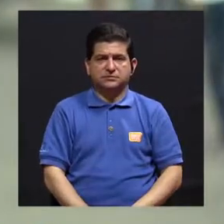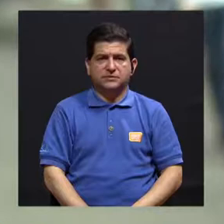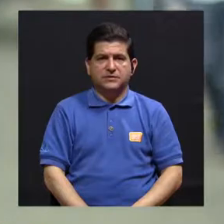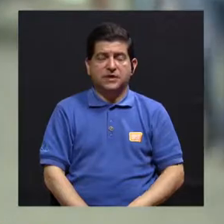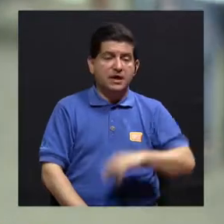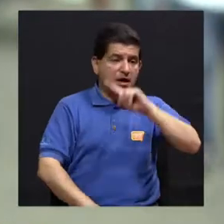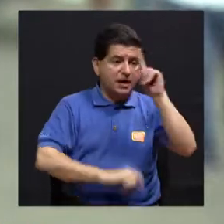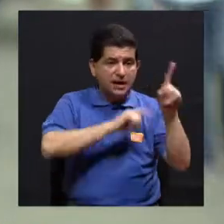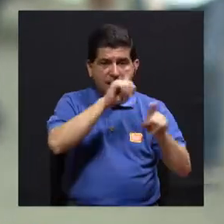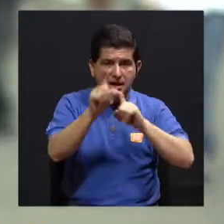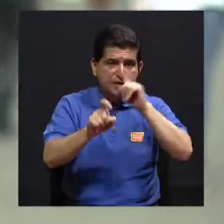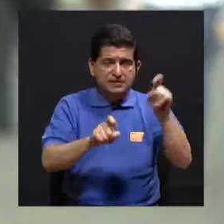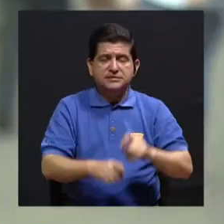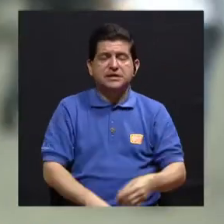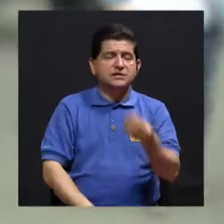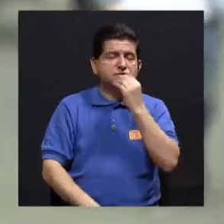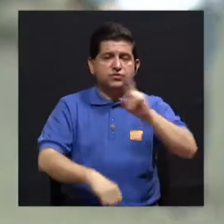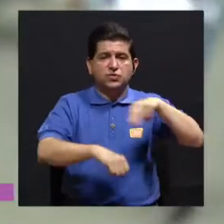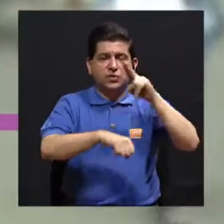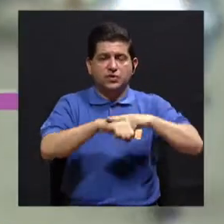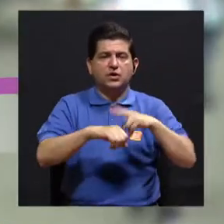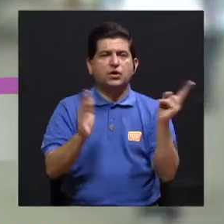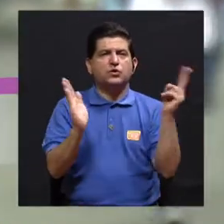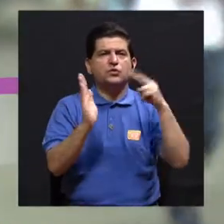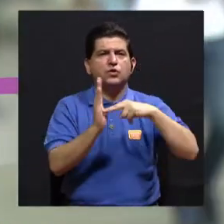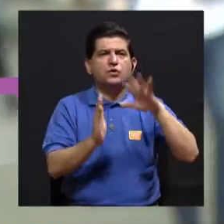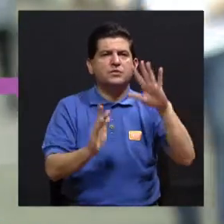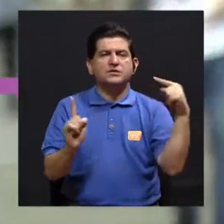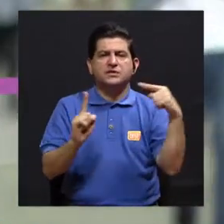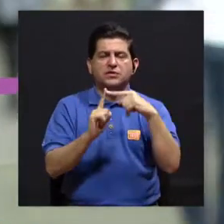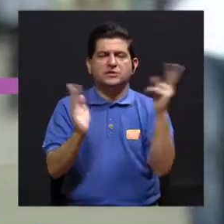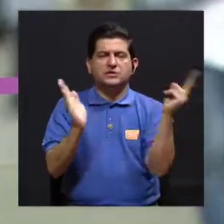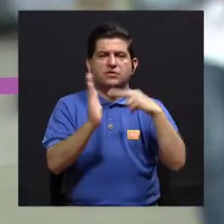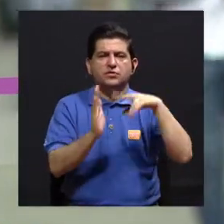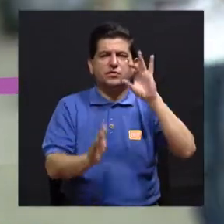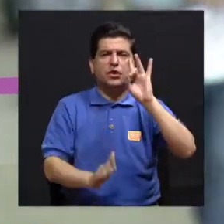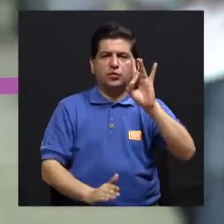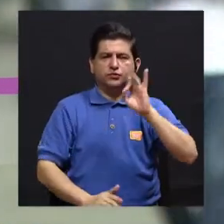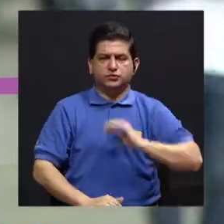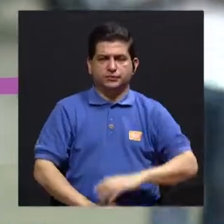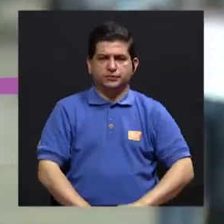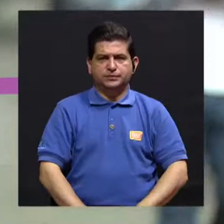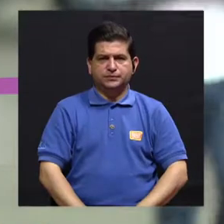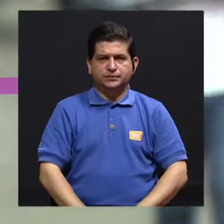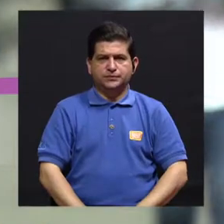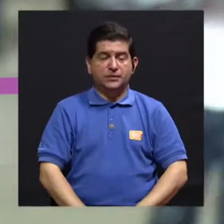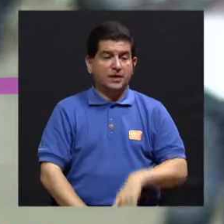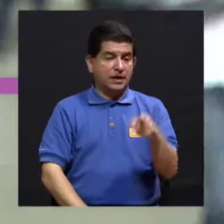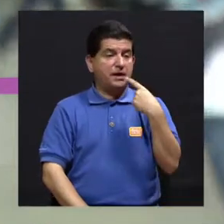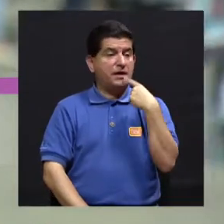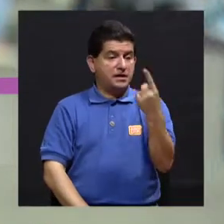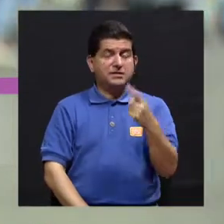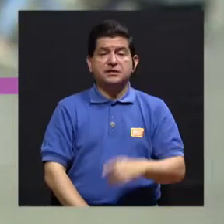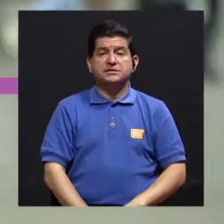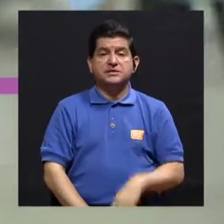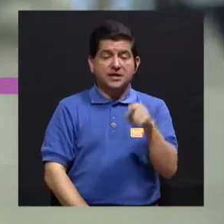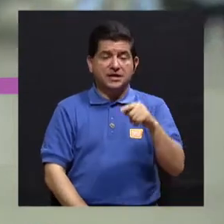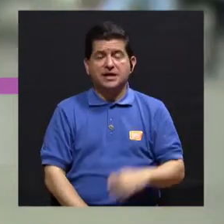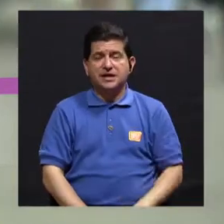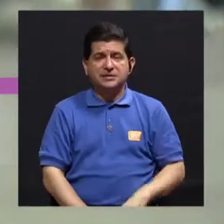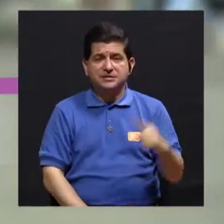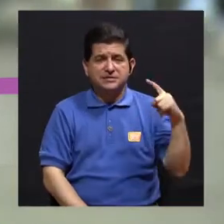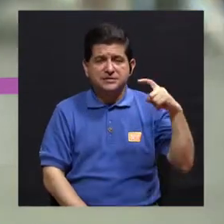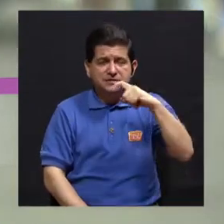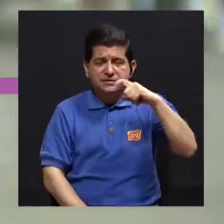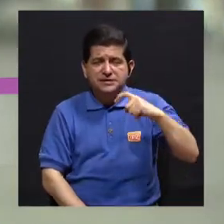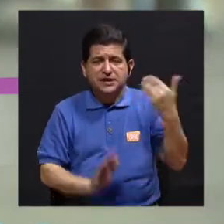el censo de nutrición nacional desde el 2005 hasta el 2008, si no me equivoco, en el cual dicen que las parasitosis, pues sí, han